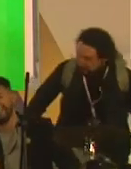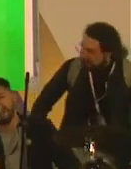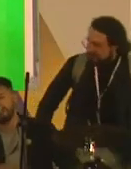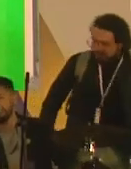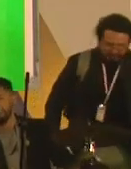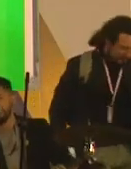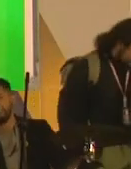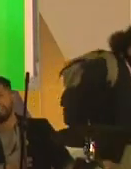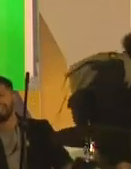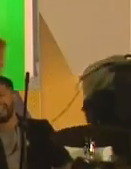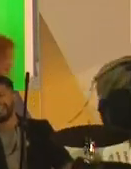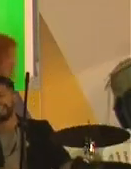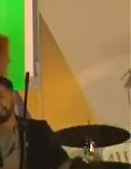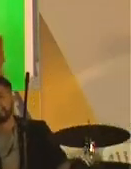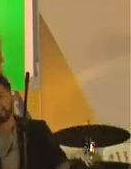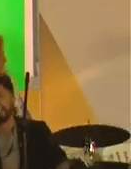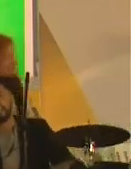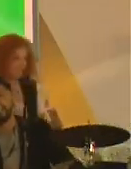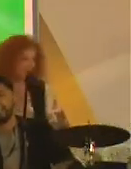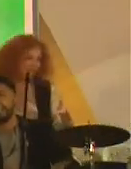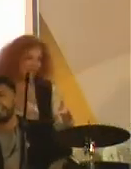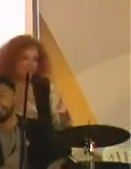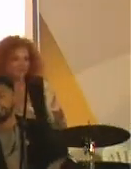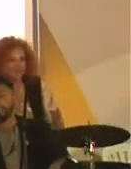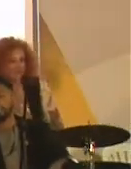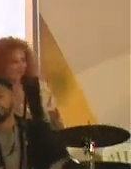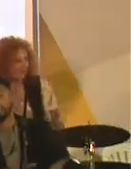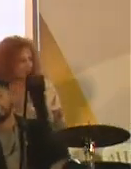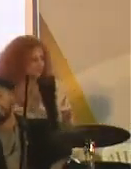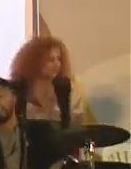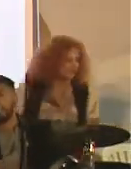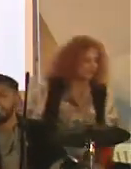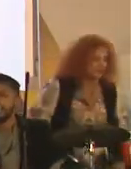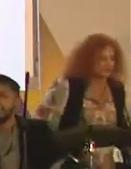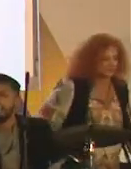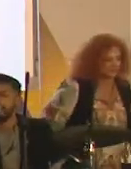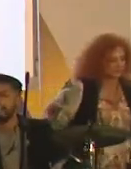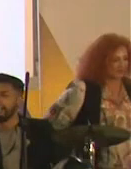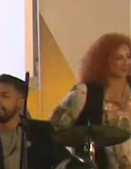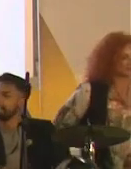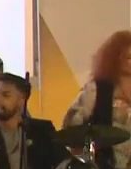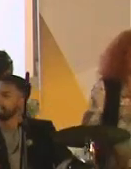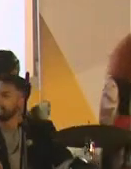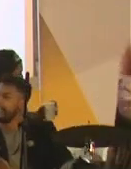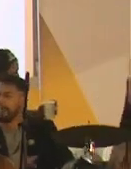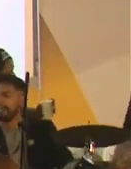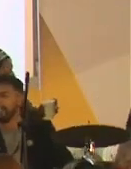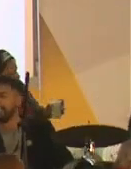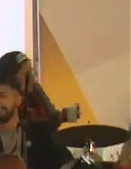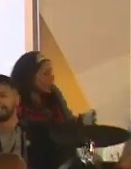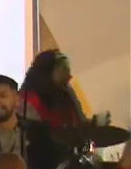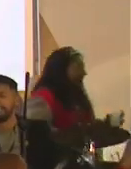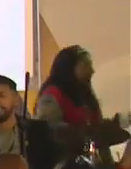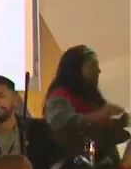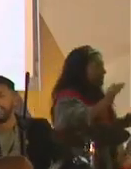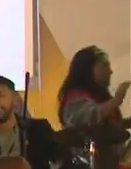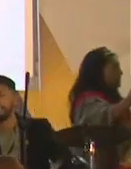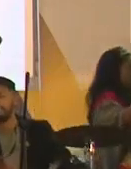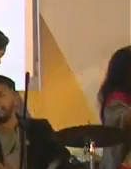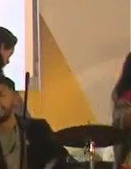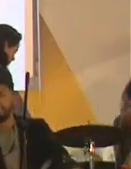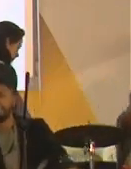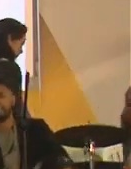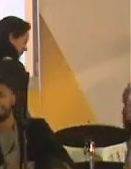Como un fiero león, proteger esta tierra y sus cachorros. Nadie, nadie detendrá esta